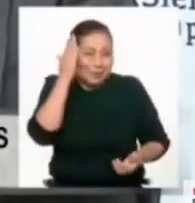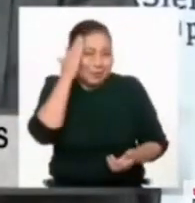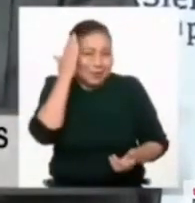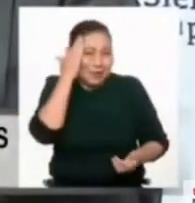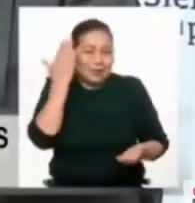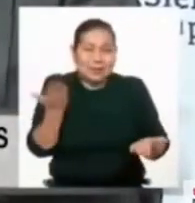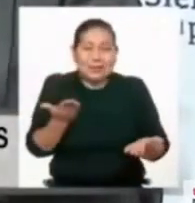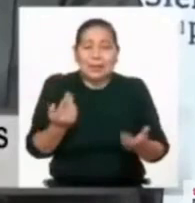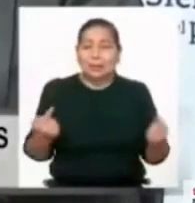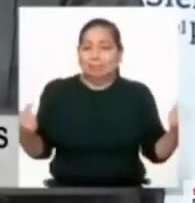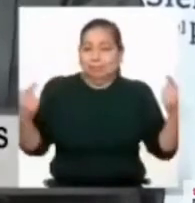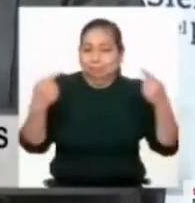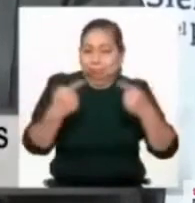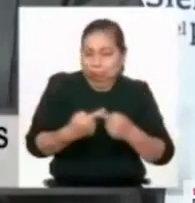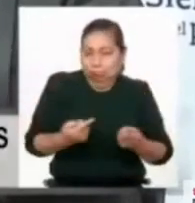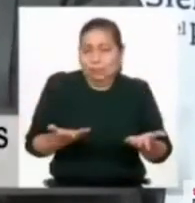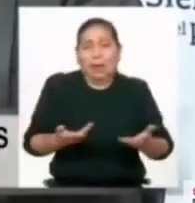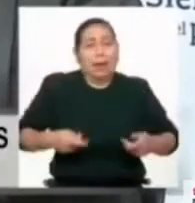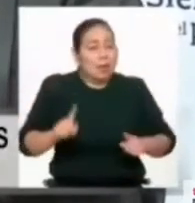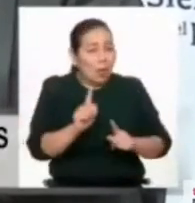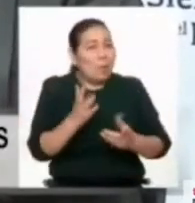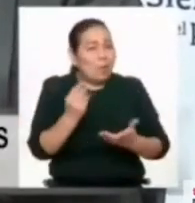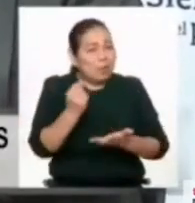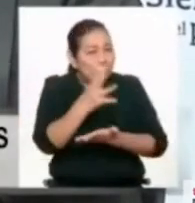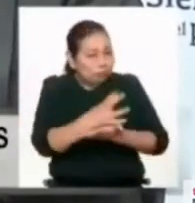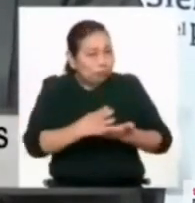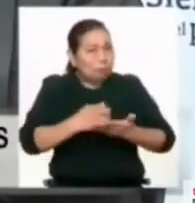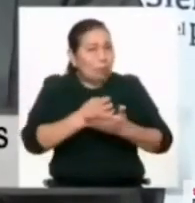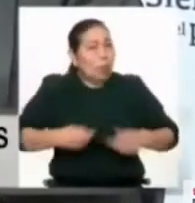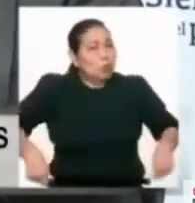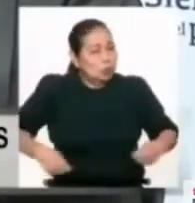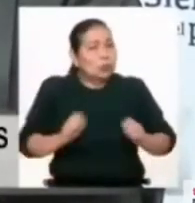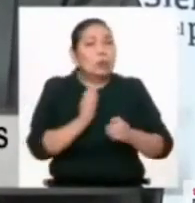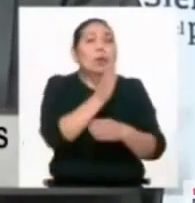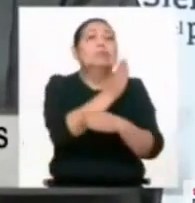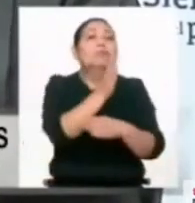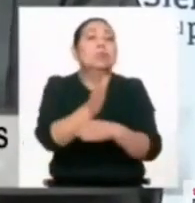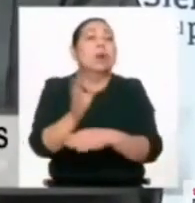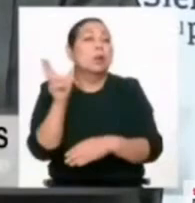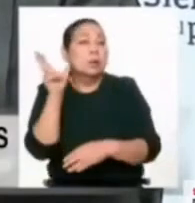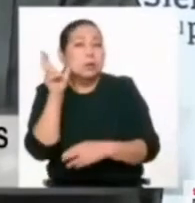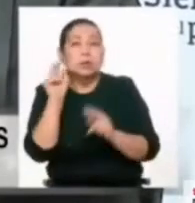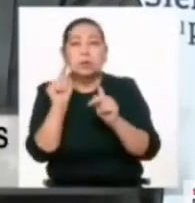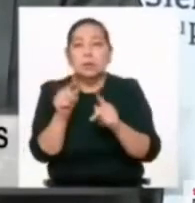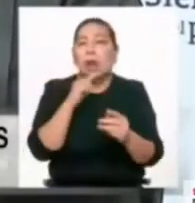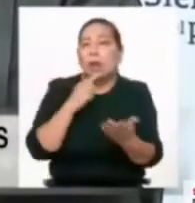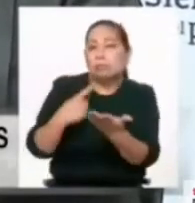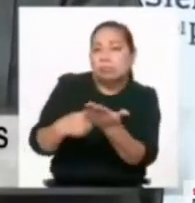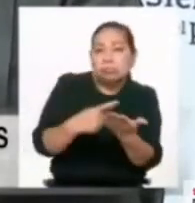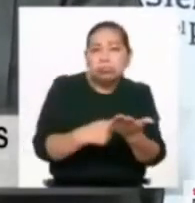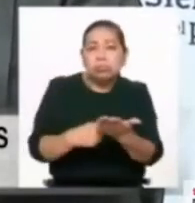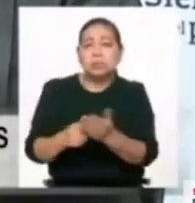saben, a la inversa para evitar gastos y más bien vamos a las regiones para escuchar a todos en